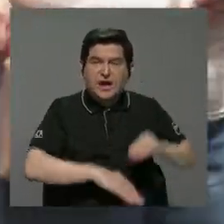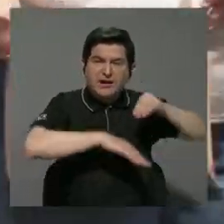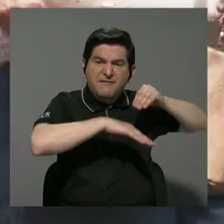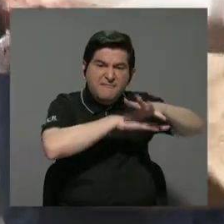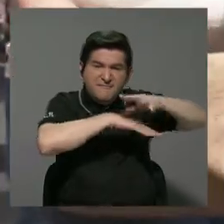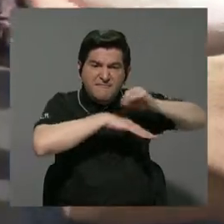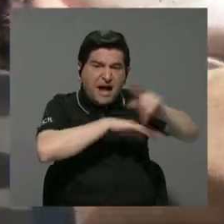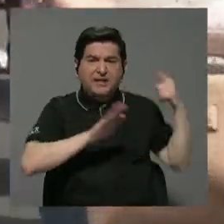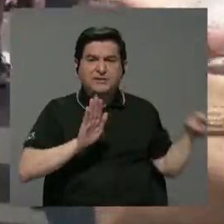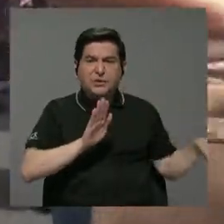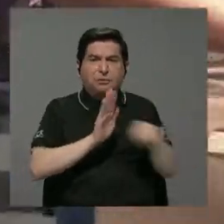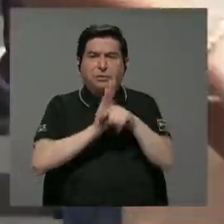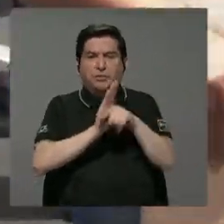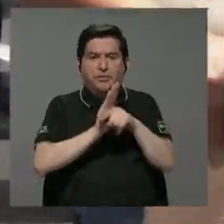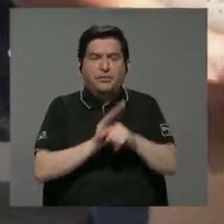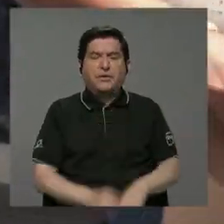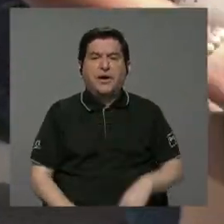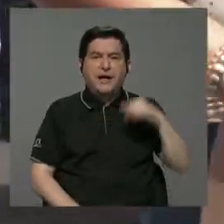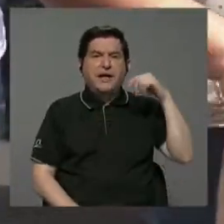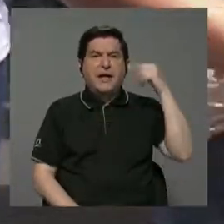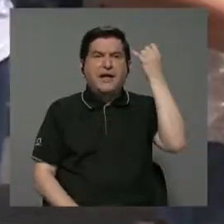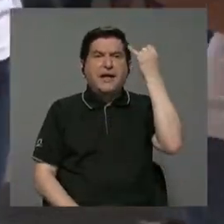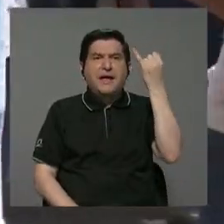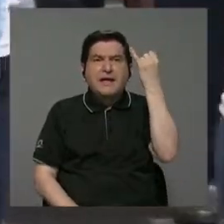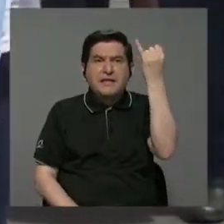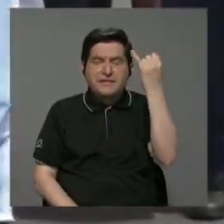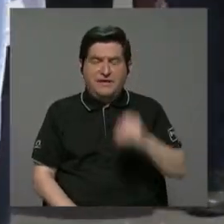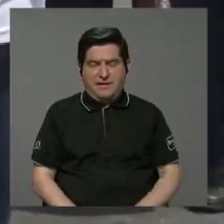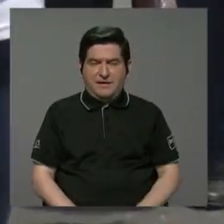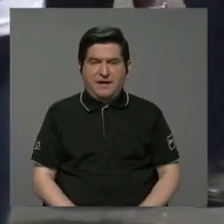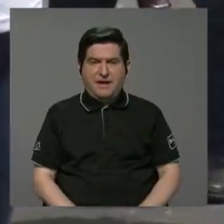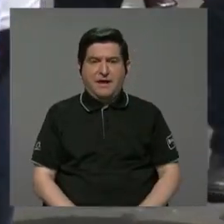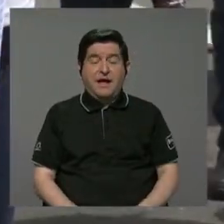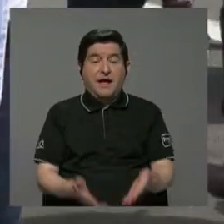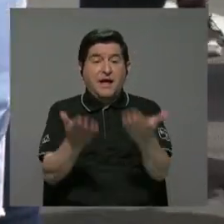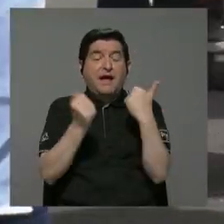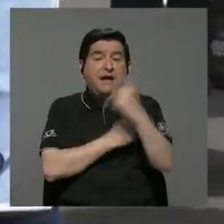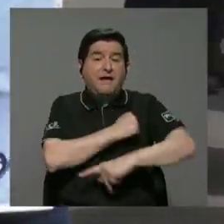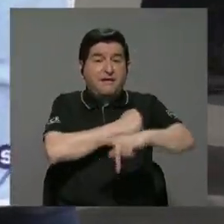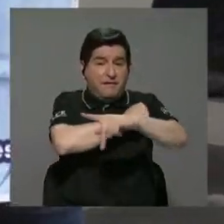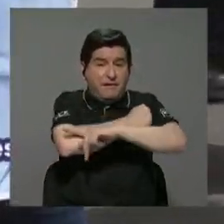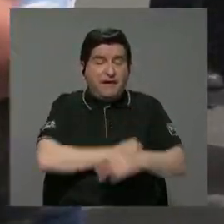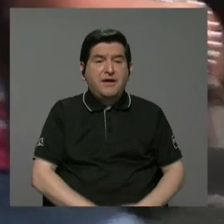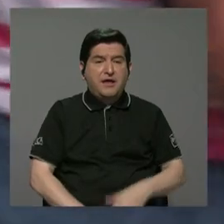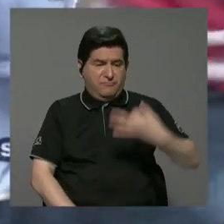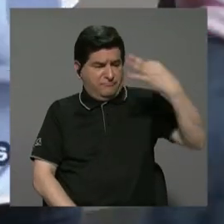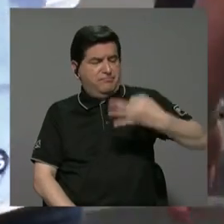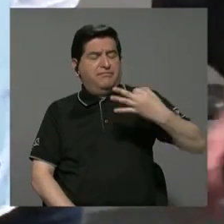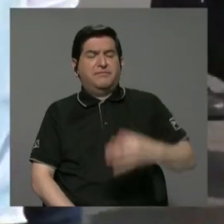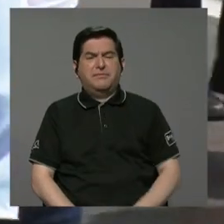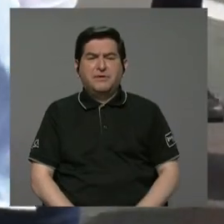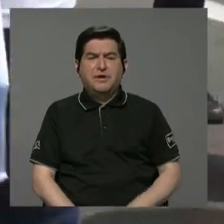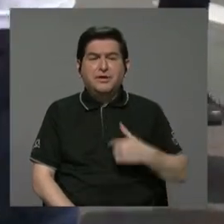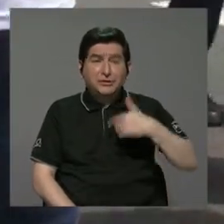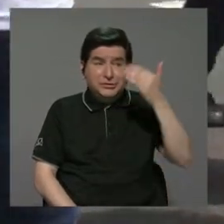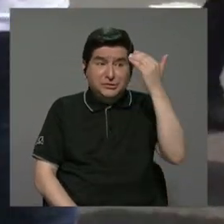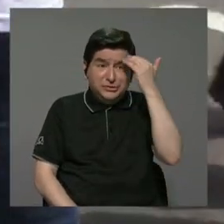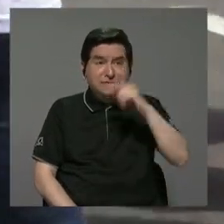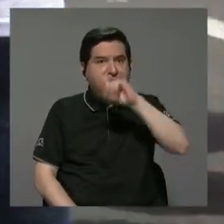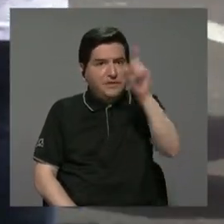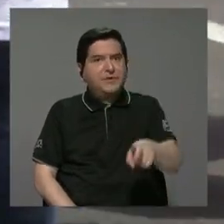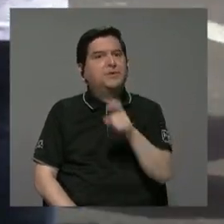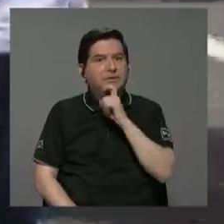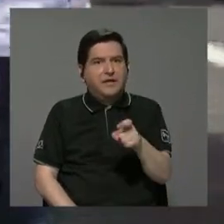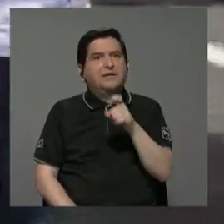efecto negativo en esta lógica que era la que buscaba el país, ¿verdad?, consolidar? Sí, sí, sé que es como la pregunta del millón,